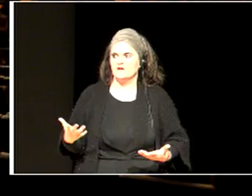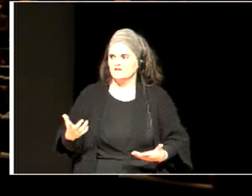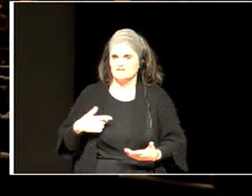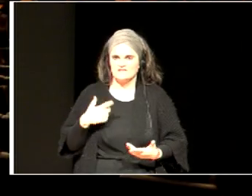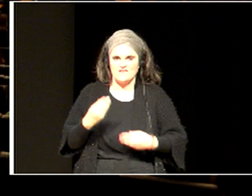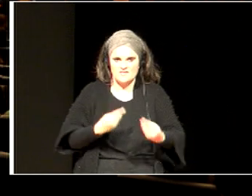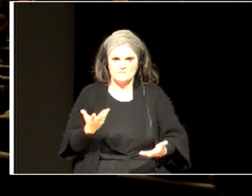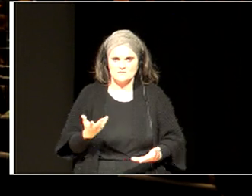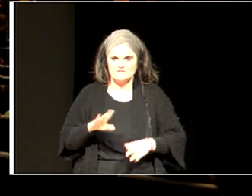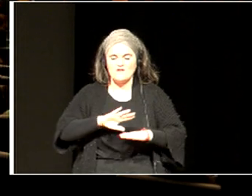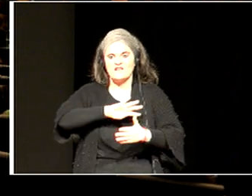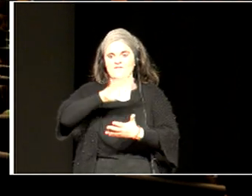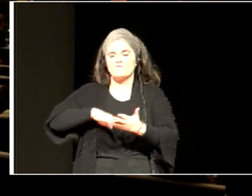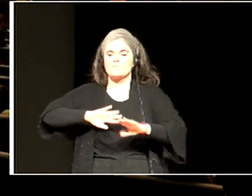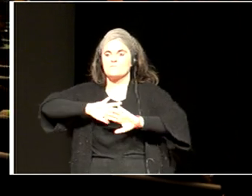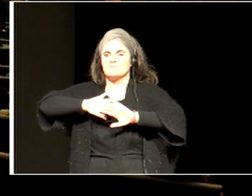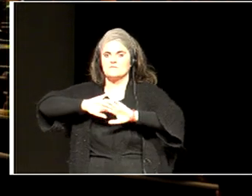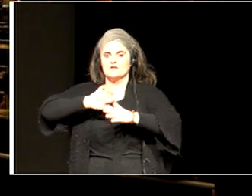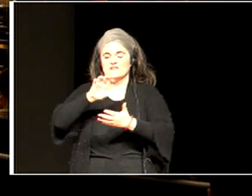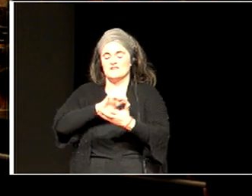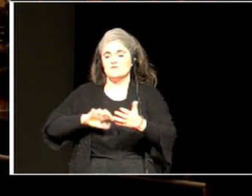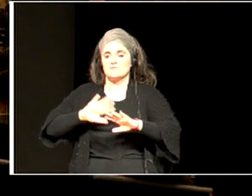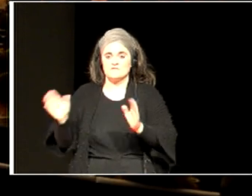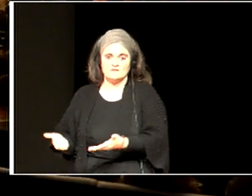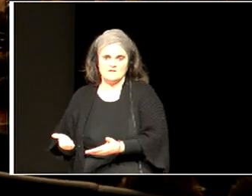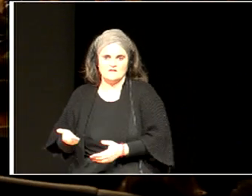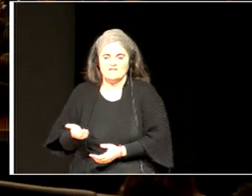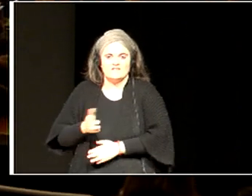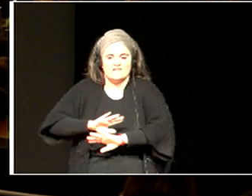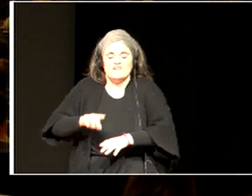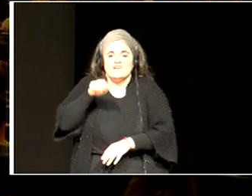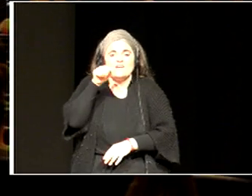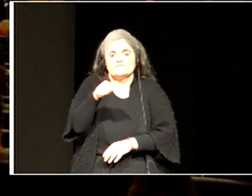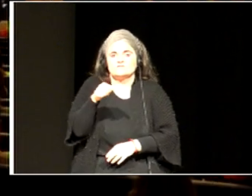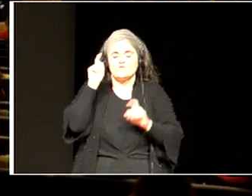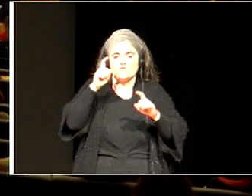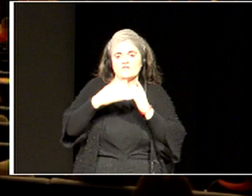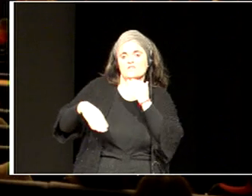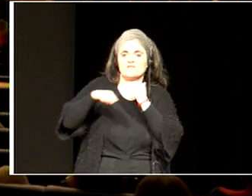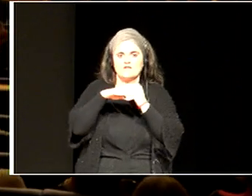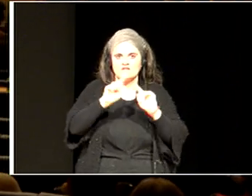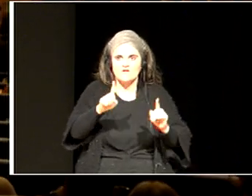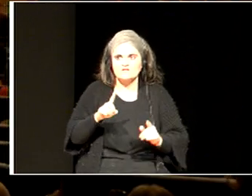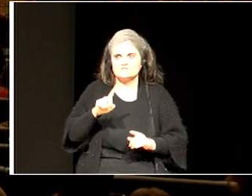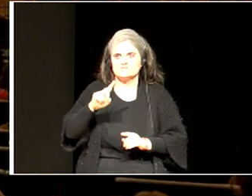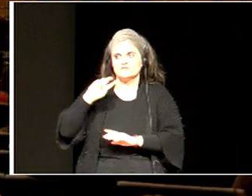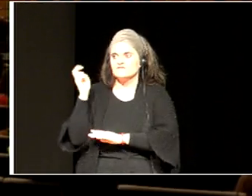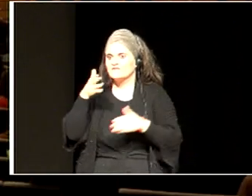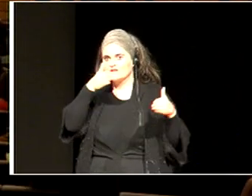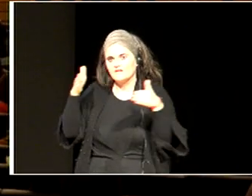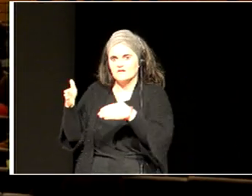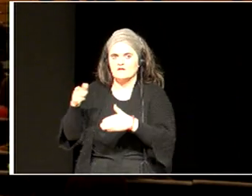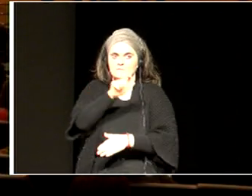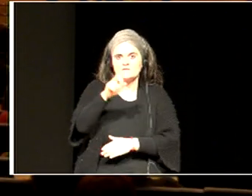informes finales eso no es hacer coeducación acerca de educación atender a la diversidad respetar a las